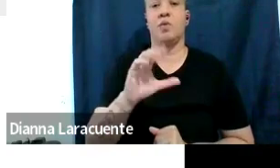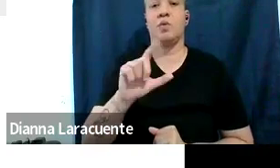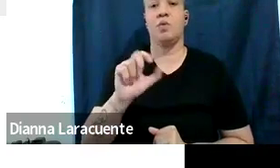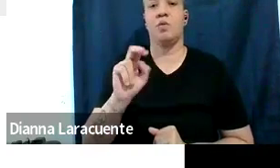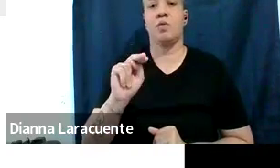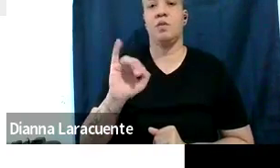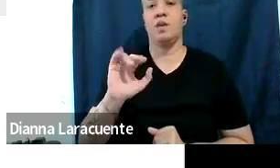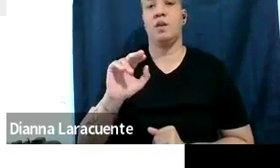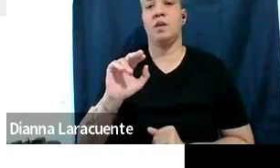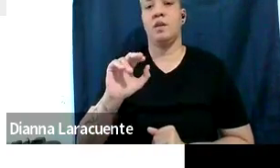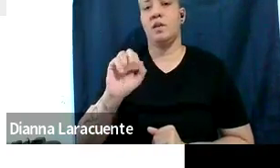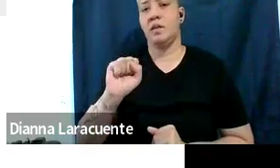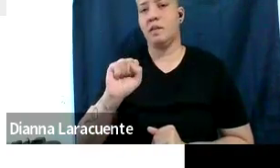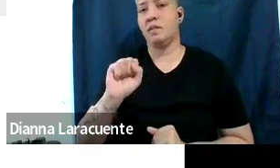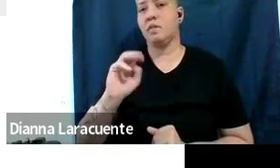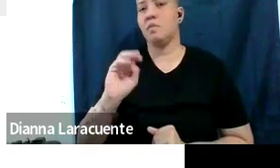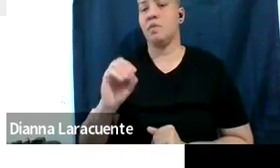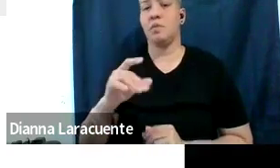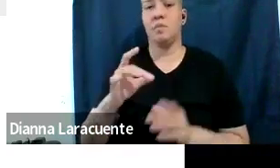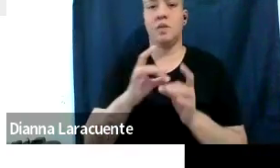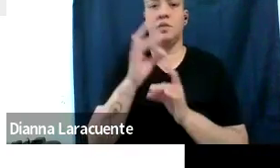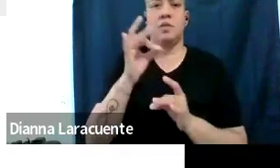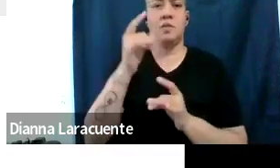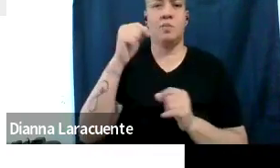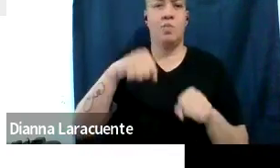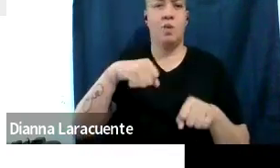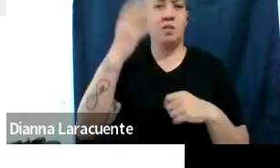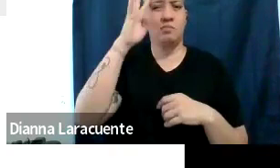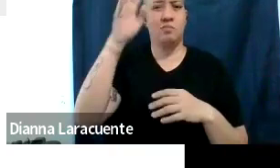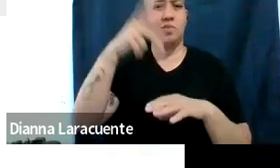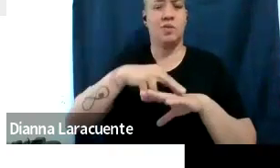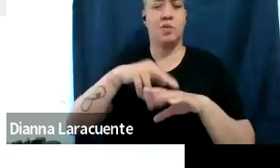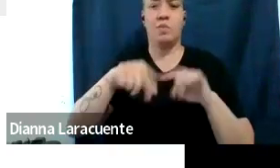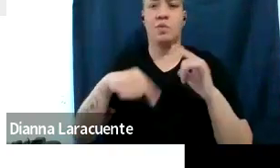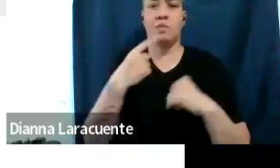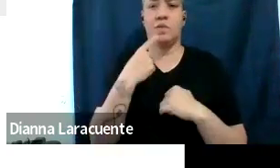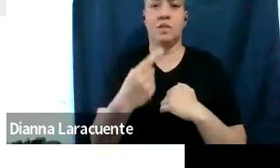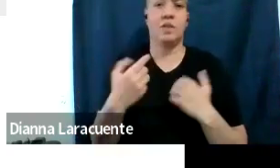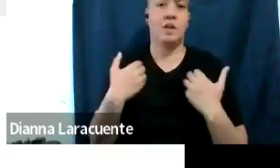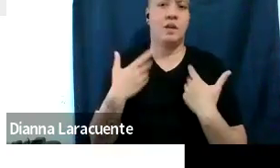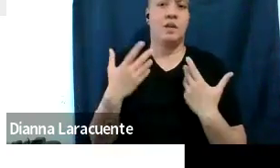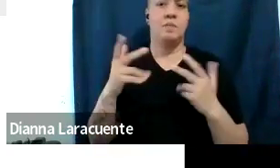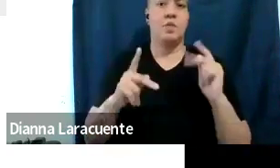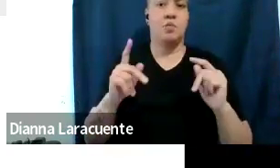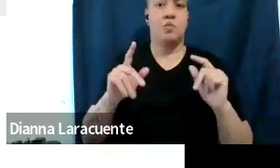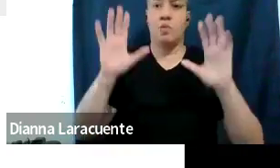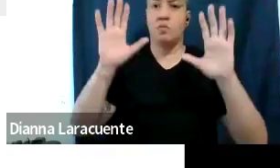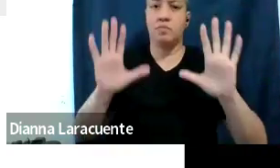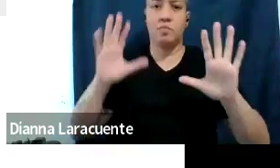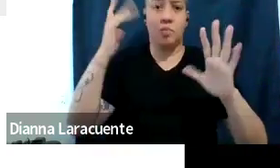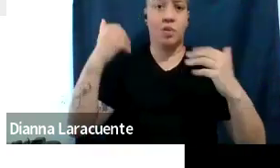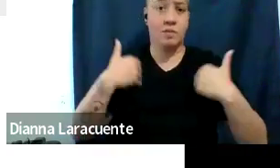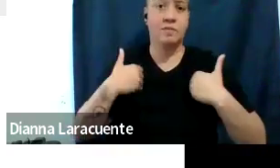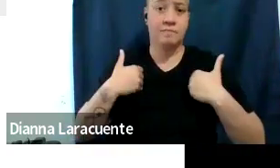le puede ocurrir que Puerto Rico no podemos decir que existió gente extraordinaria, porque las hemos